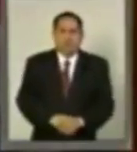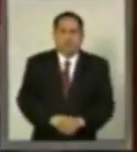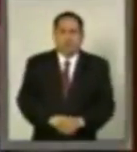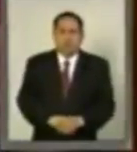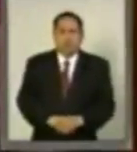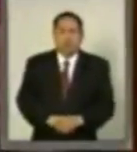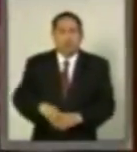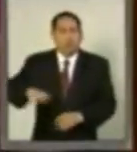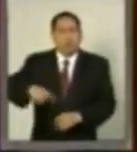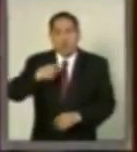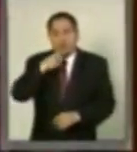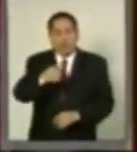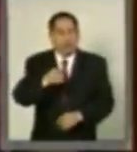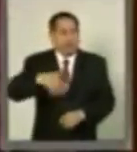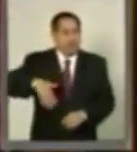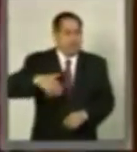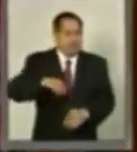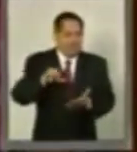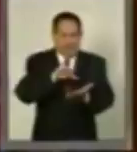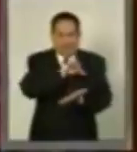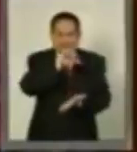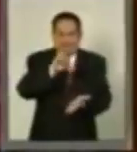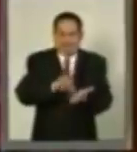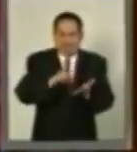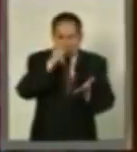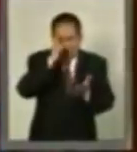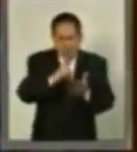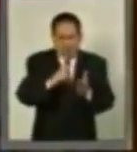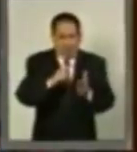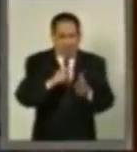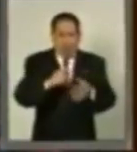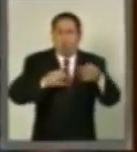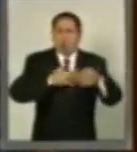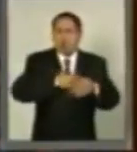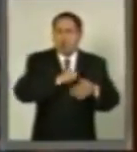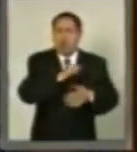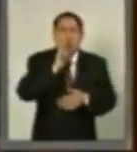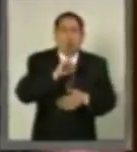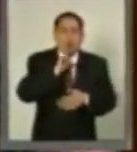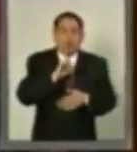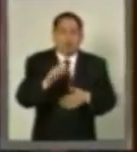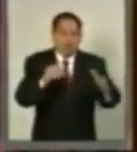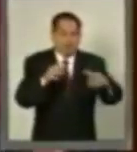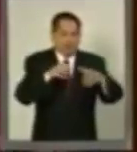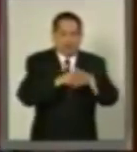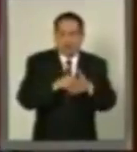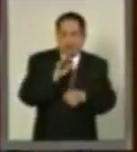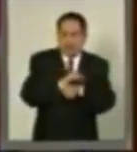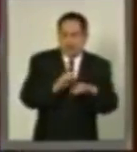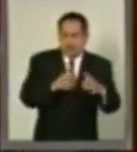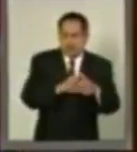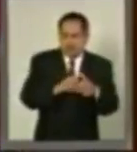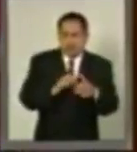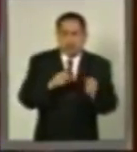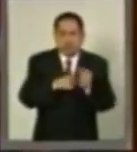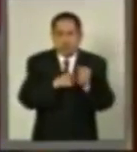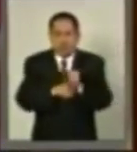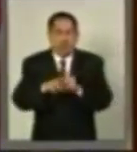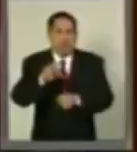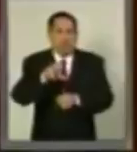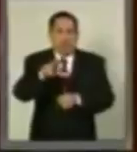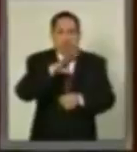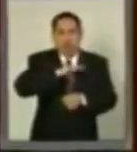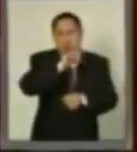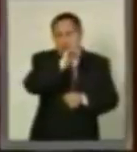Les hablaba de los centros, la inversión en los 38 centros de justicia, que muy posiblemente a veces ni se conozcan.